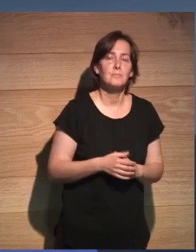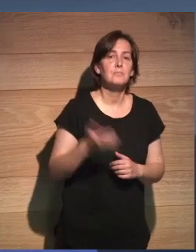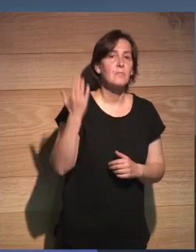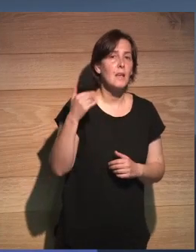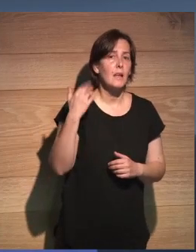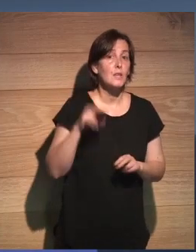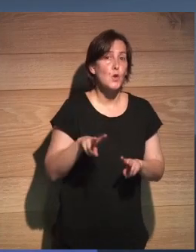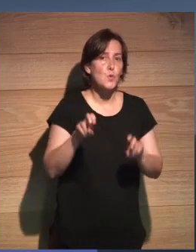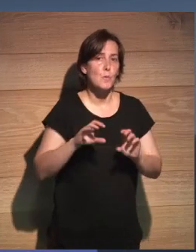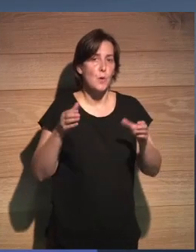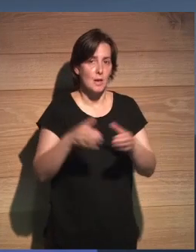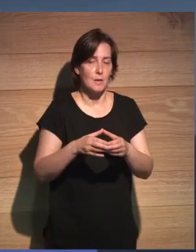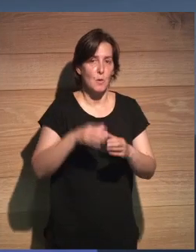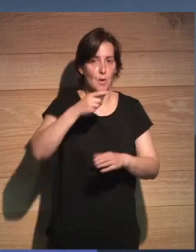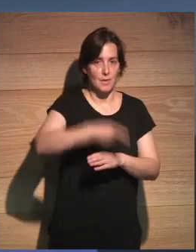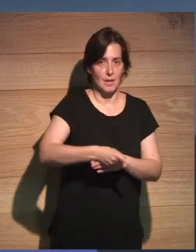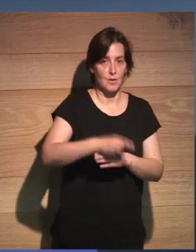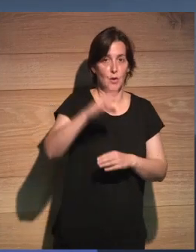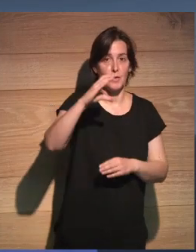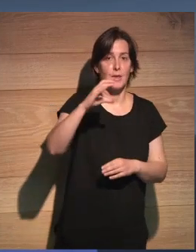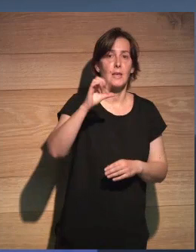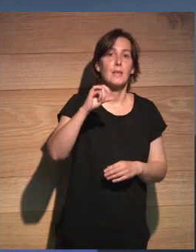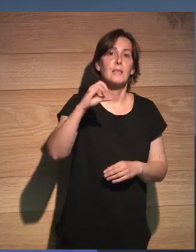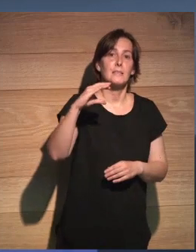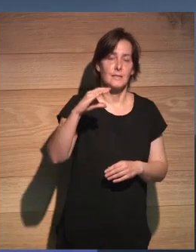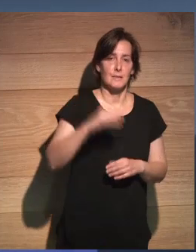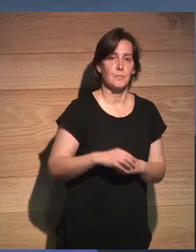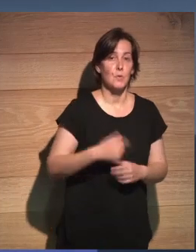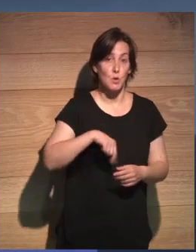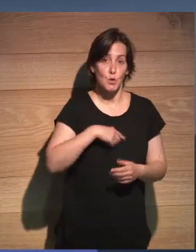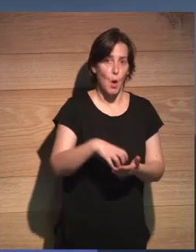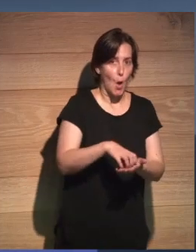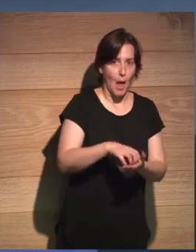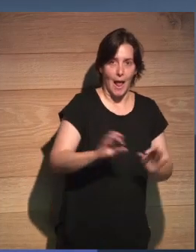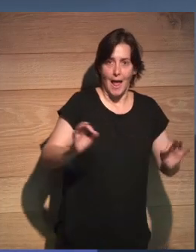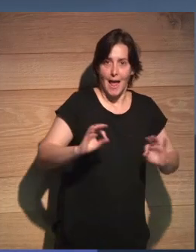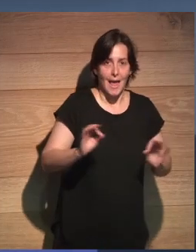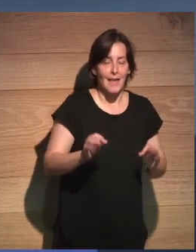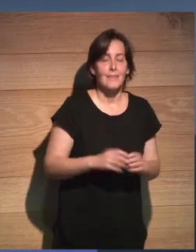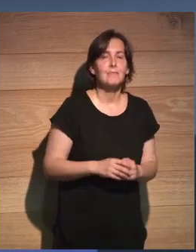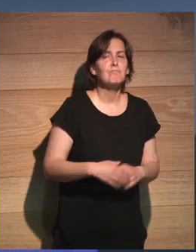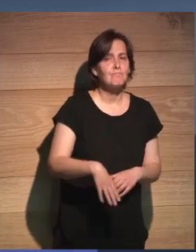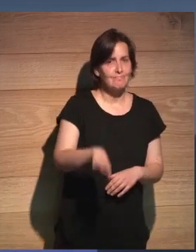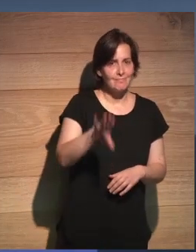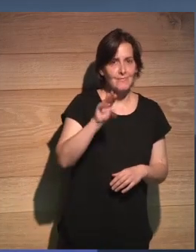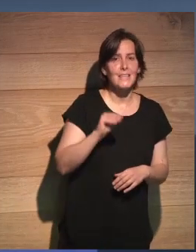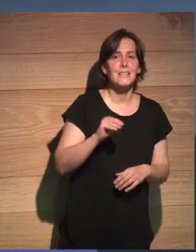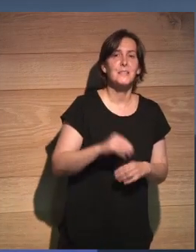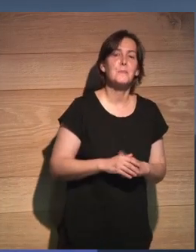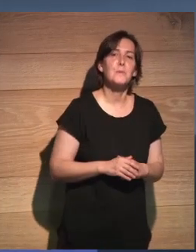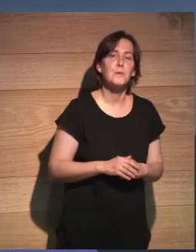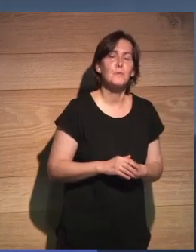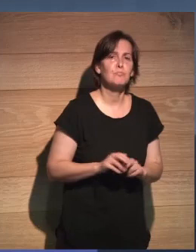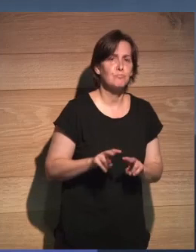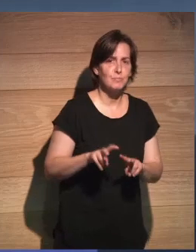entonces nuevo equipo de dirección del CSIC. No lo dudamos un momento y comprendimos desde